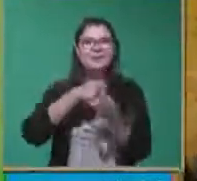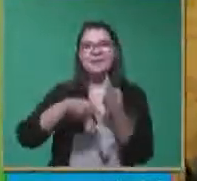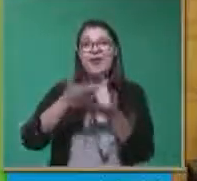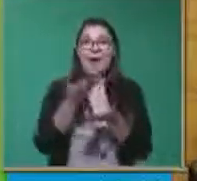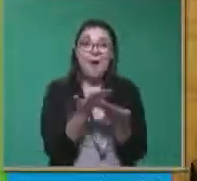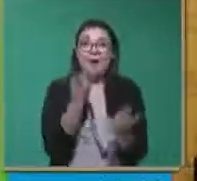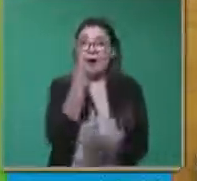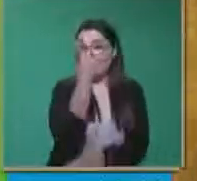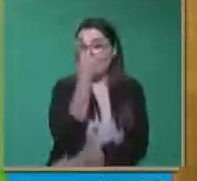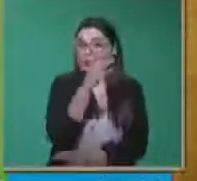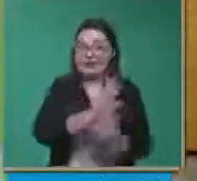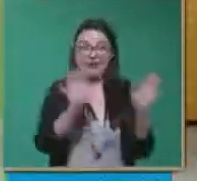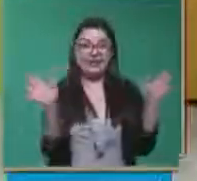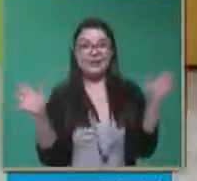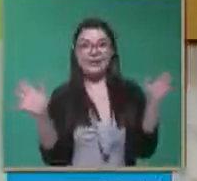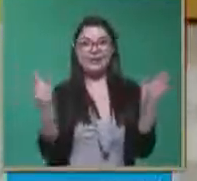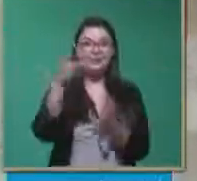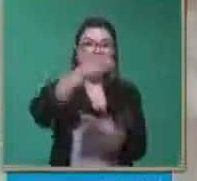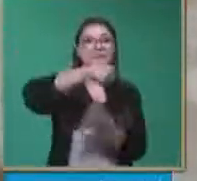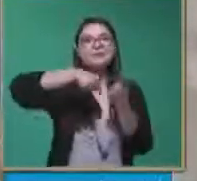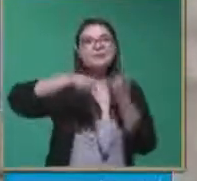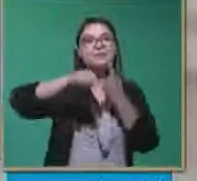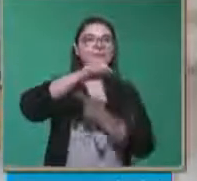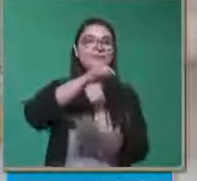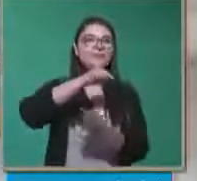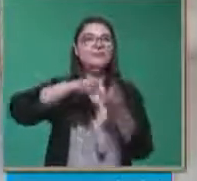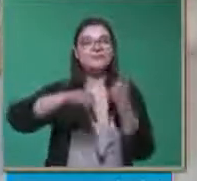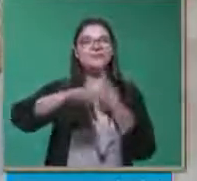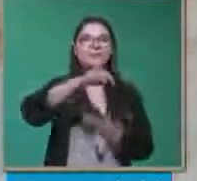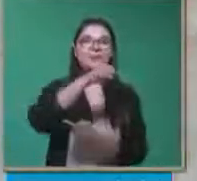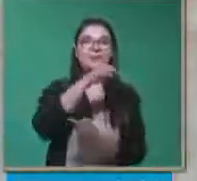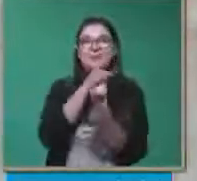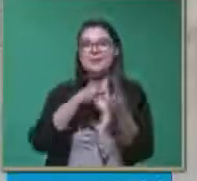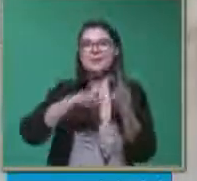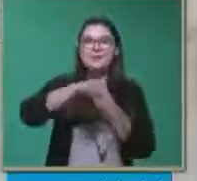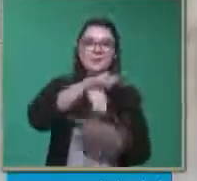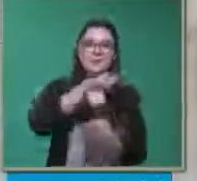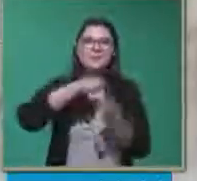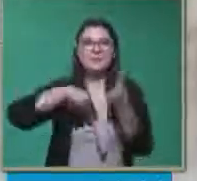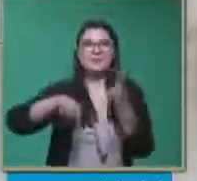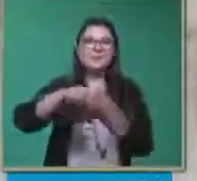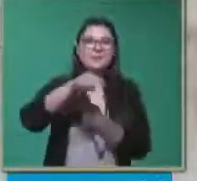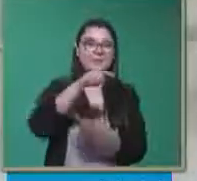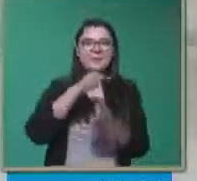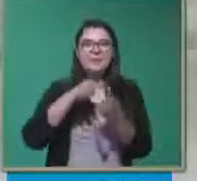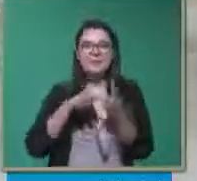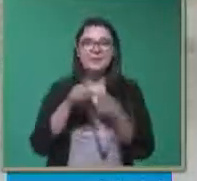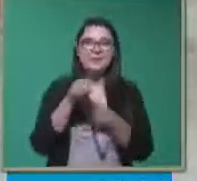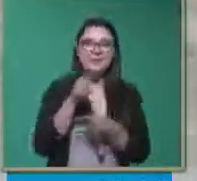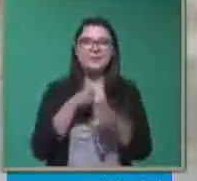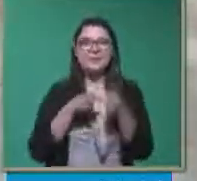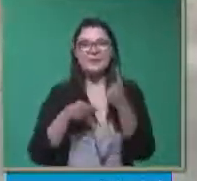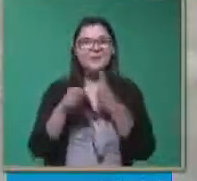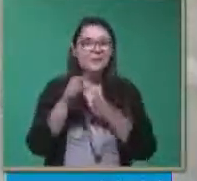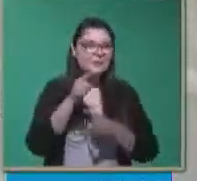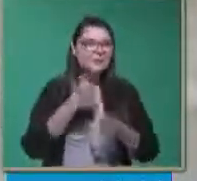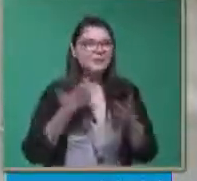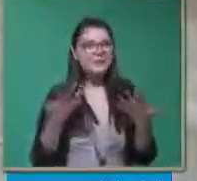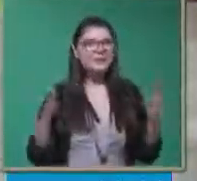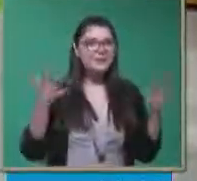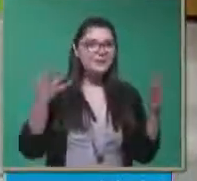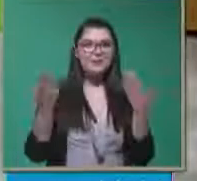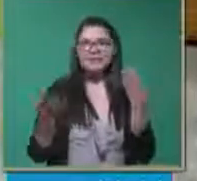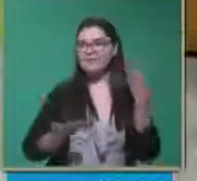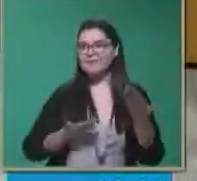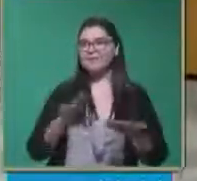Siguen bailando. Pues ya. Y estas son algunas de las ideas para que